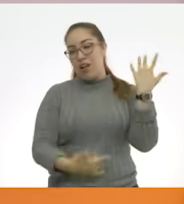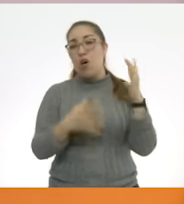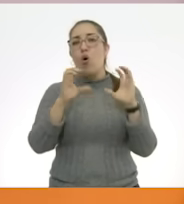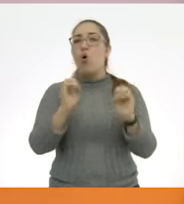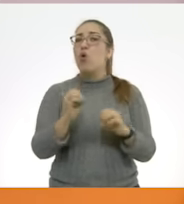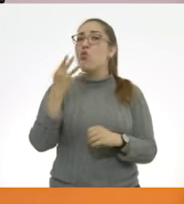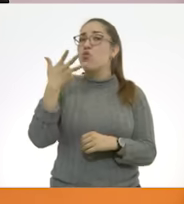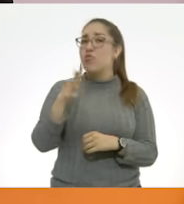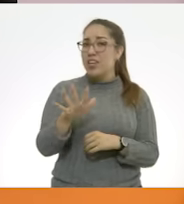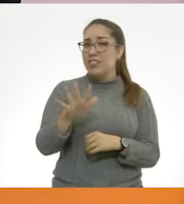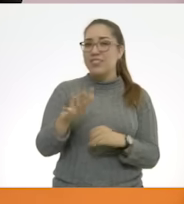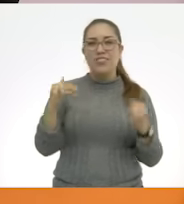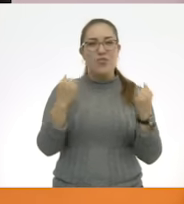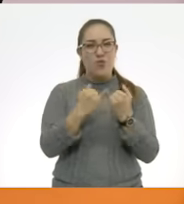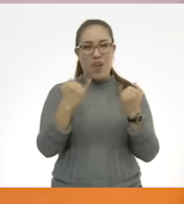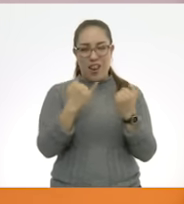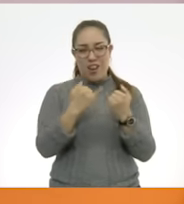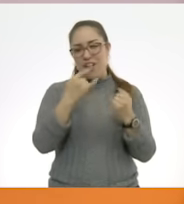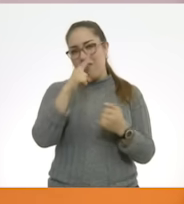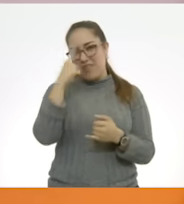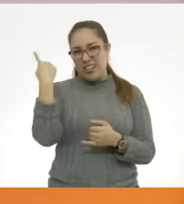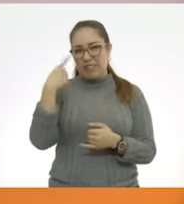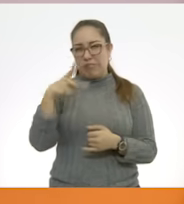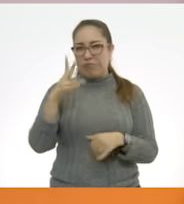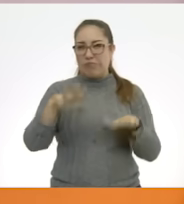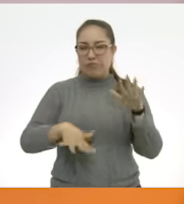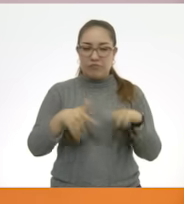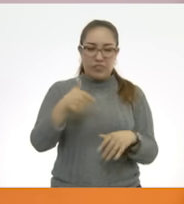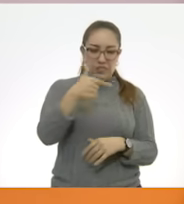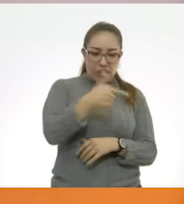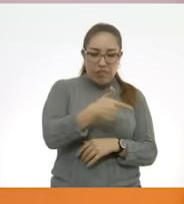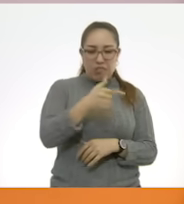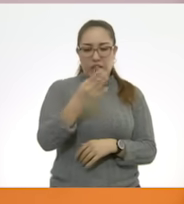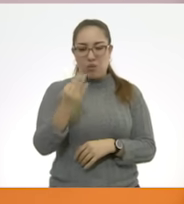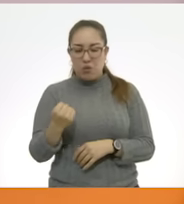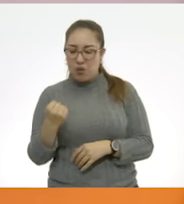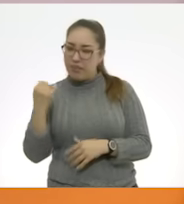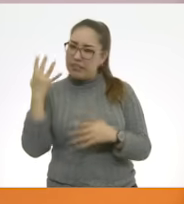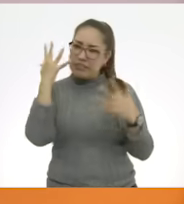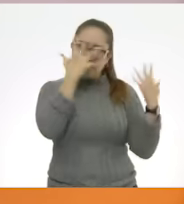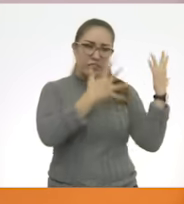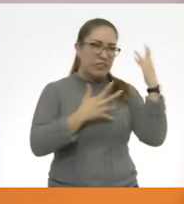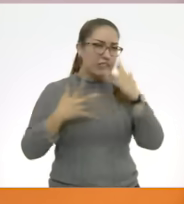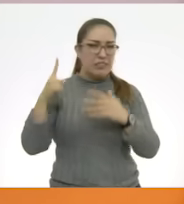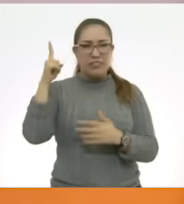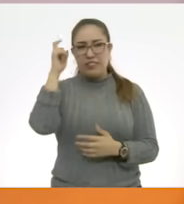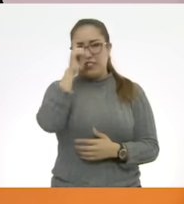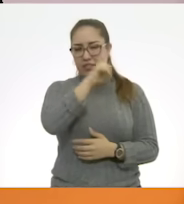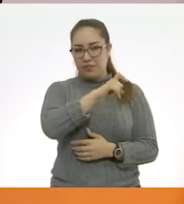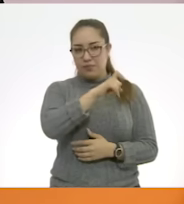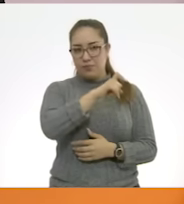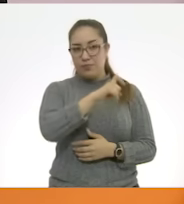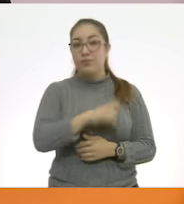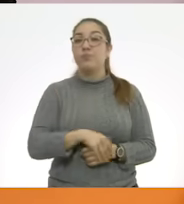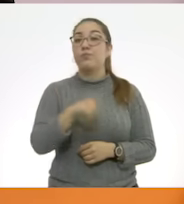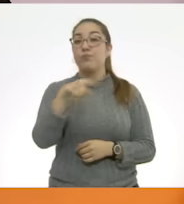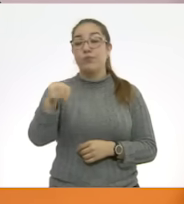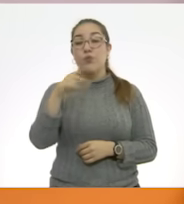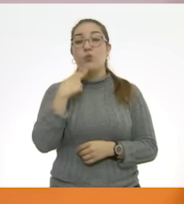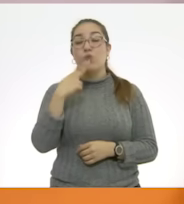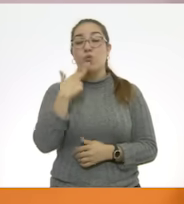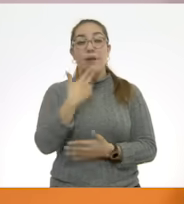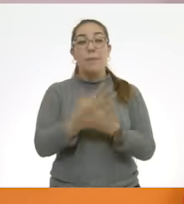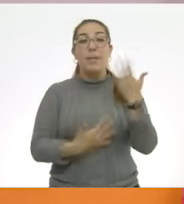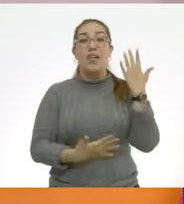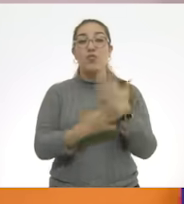que acababa en ceros. Pero a veces la del 7 o la del 9 se llega a complicar mucho. Entonces, vamos a ocupar tus manos para aprender la